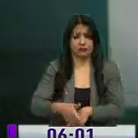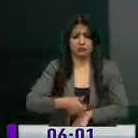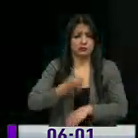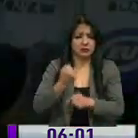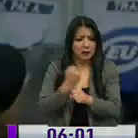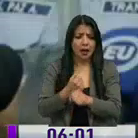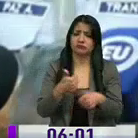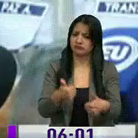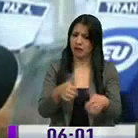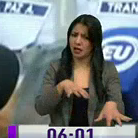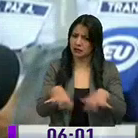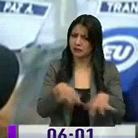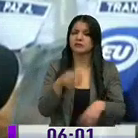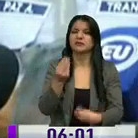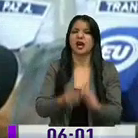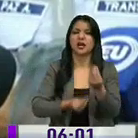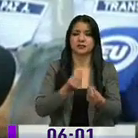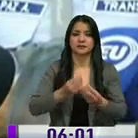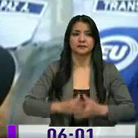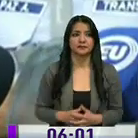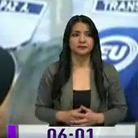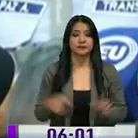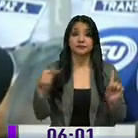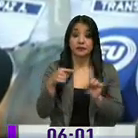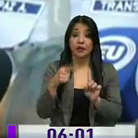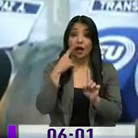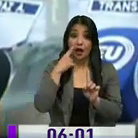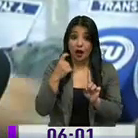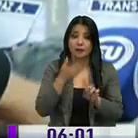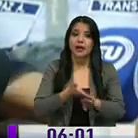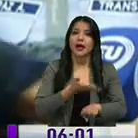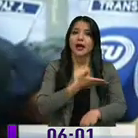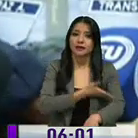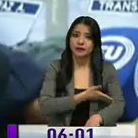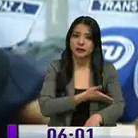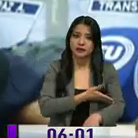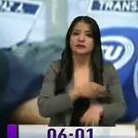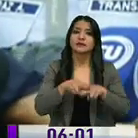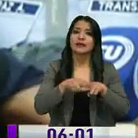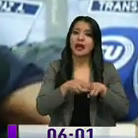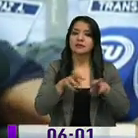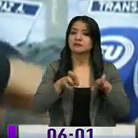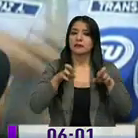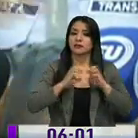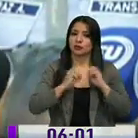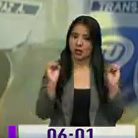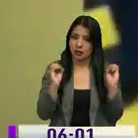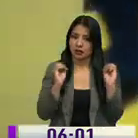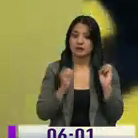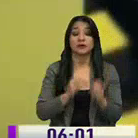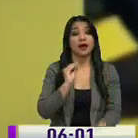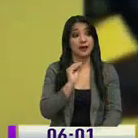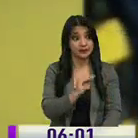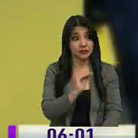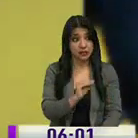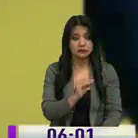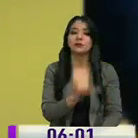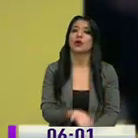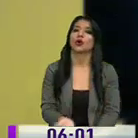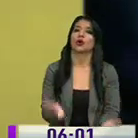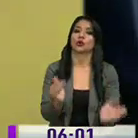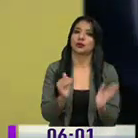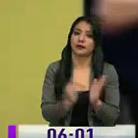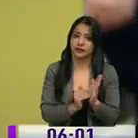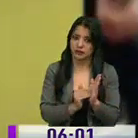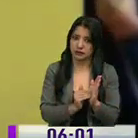funciones. Este señor era ya reincidente como vehículo informal, se le procedió a llamar la atención. Al pedir los documentos,